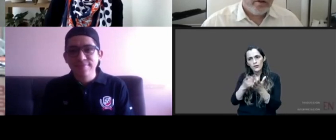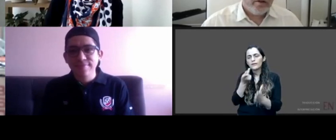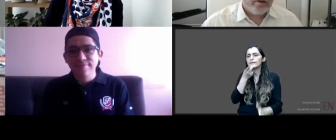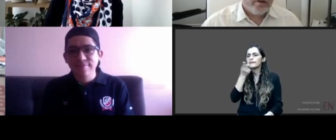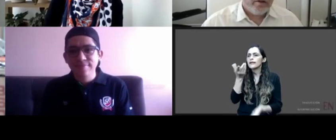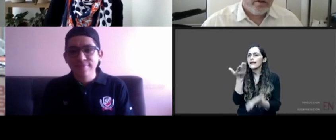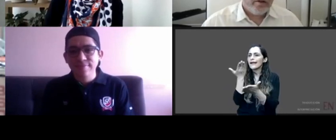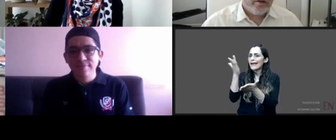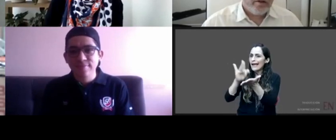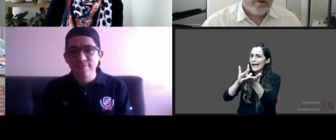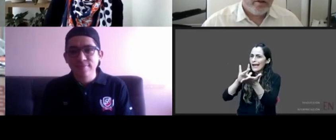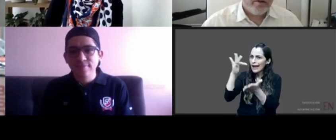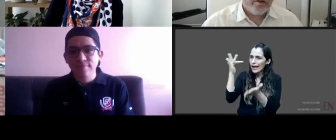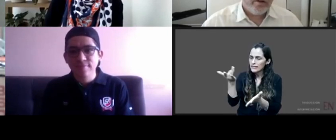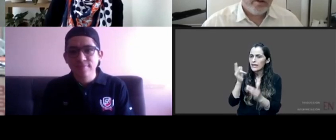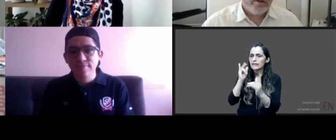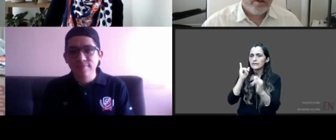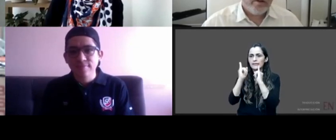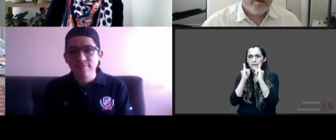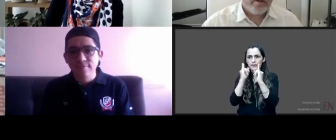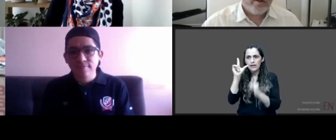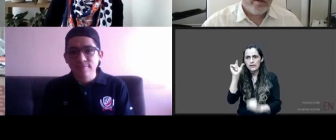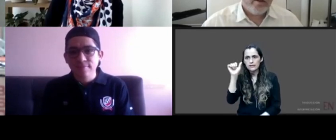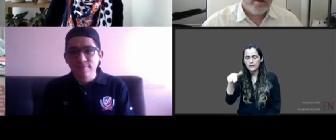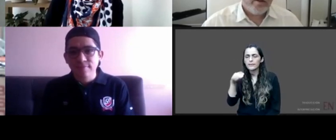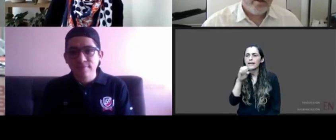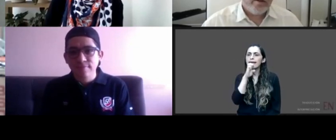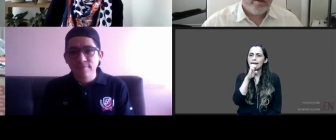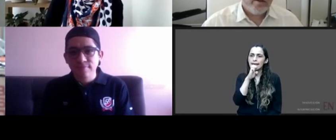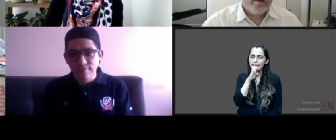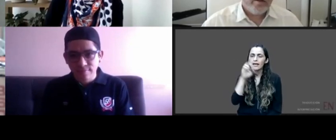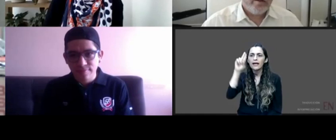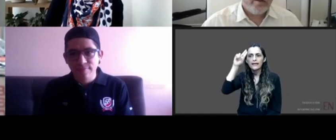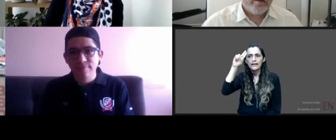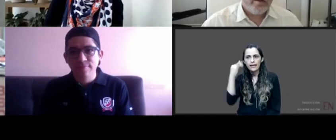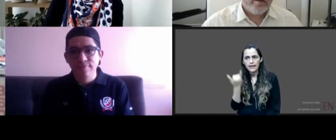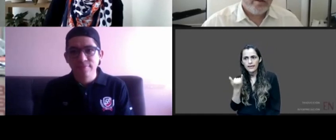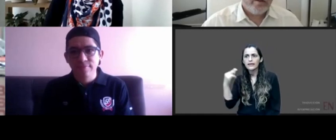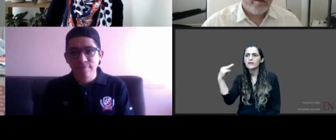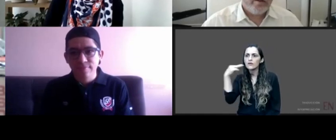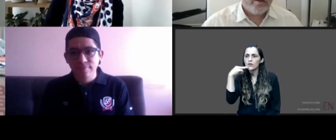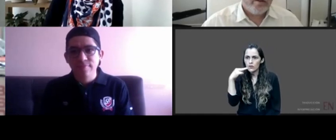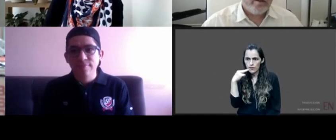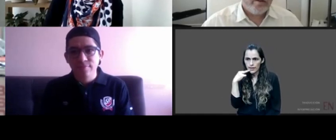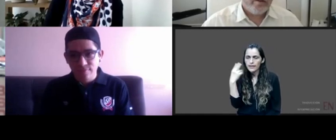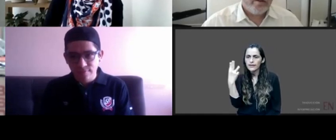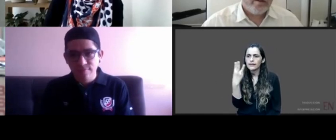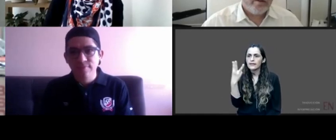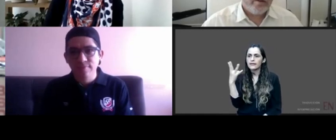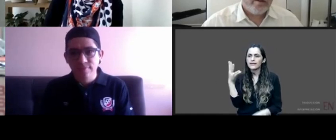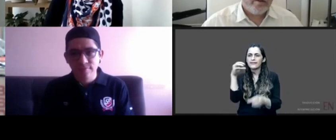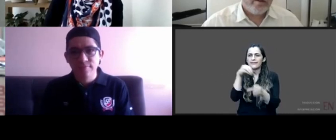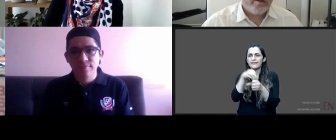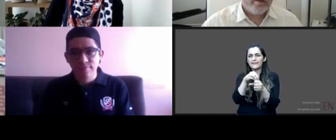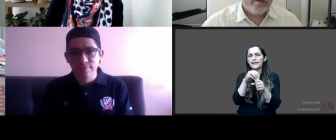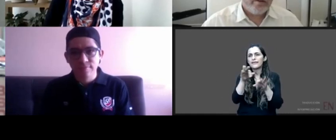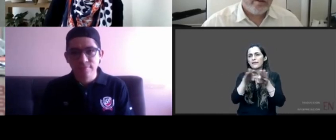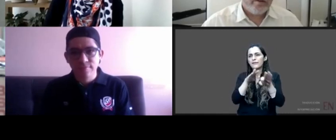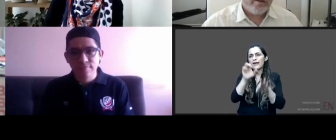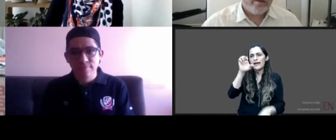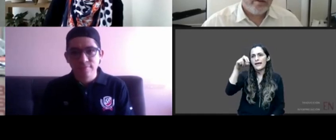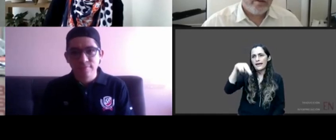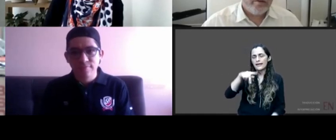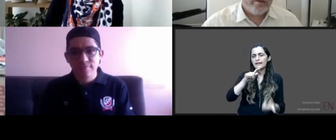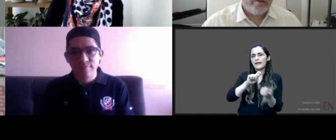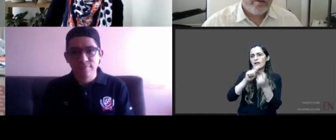de señas mexicana y traducción: Erika Ordóñez, Nadeli Cruz y Noé Romero de EN Traducción, Interpretación y Accesibilidad.